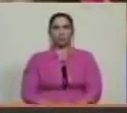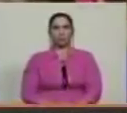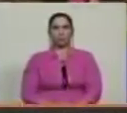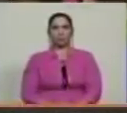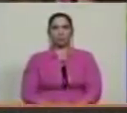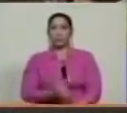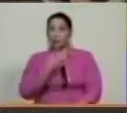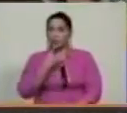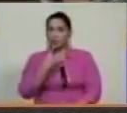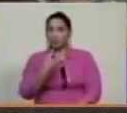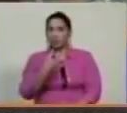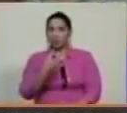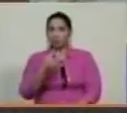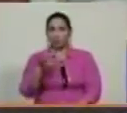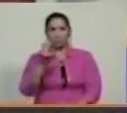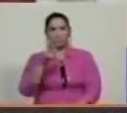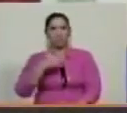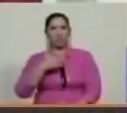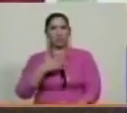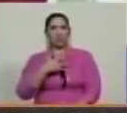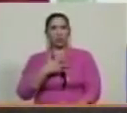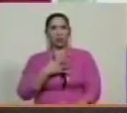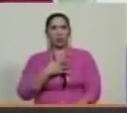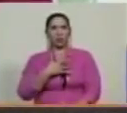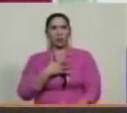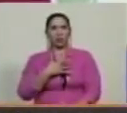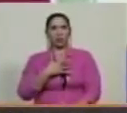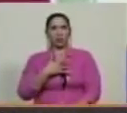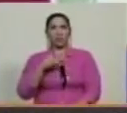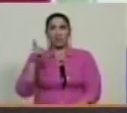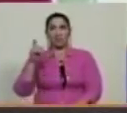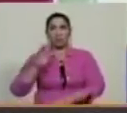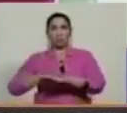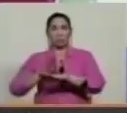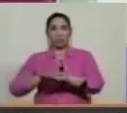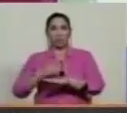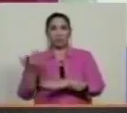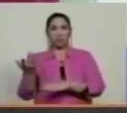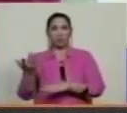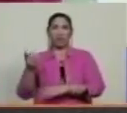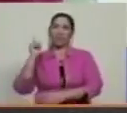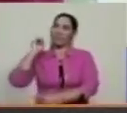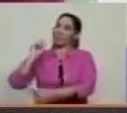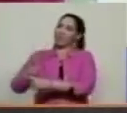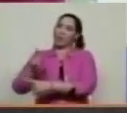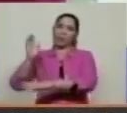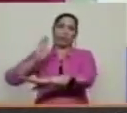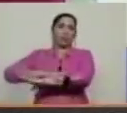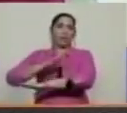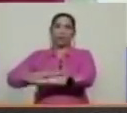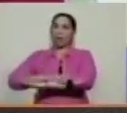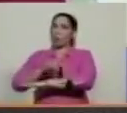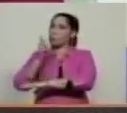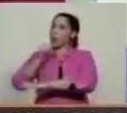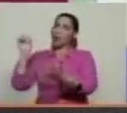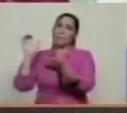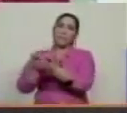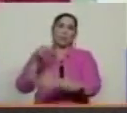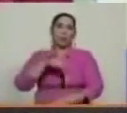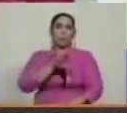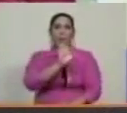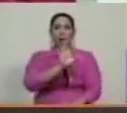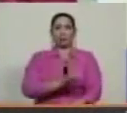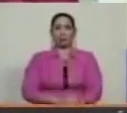Y diga que es venezolano. Si eso llegara a ocurrir, debe ser tratado como enemigo de la patria. Debe